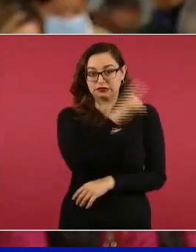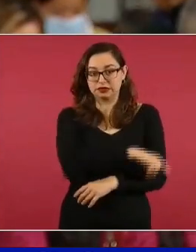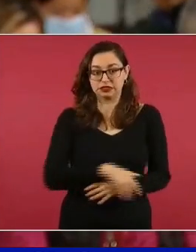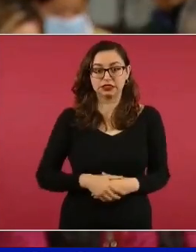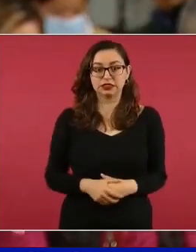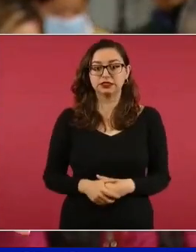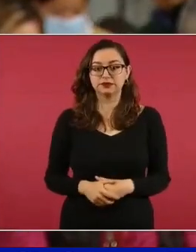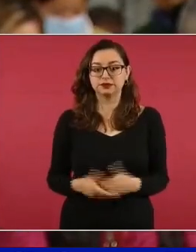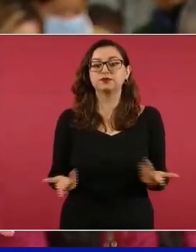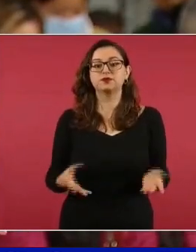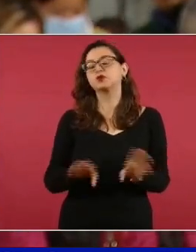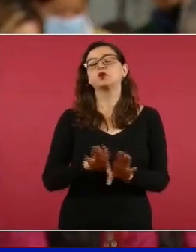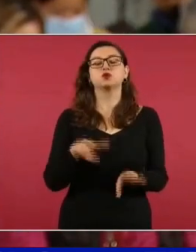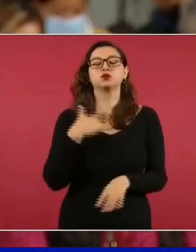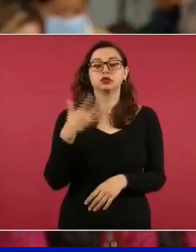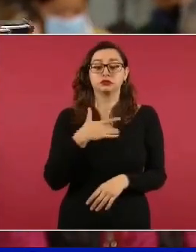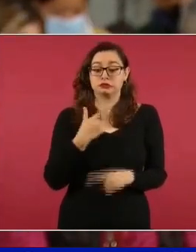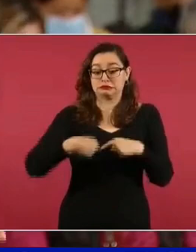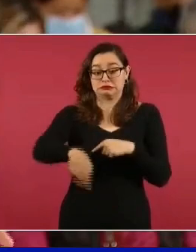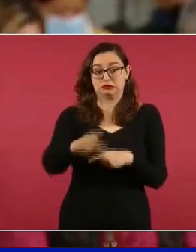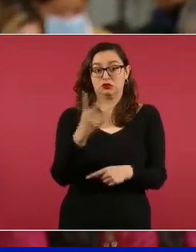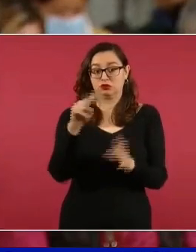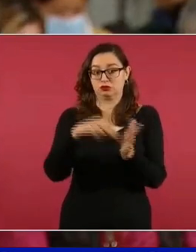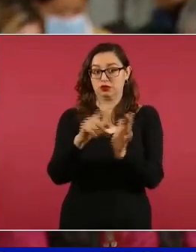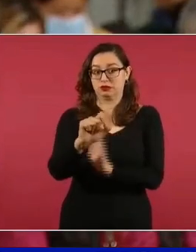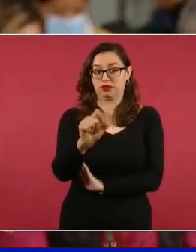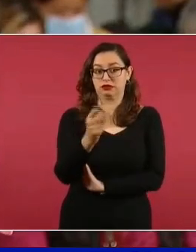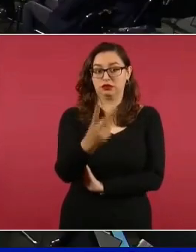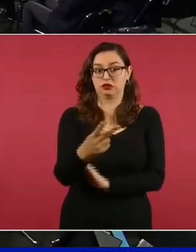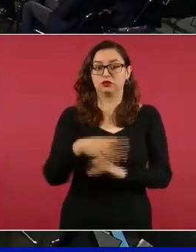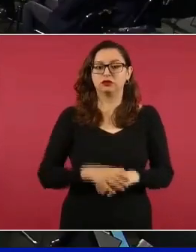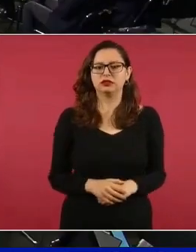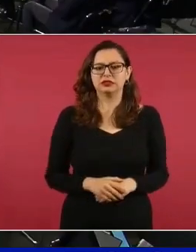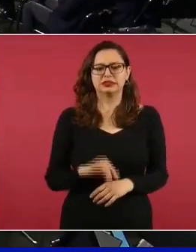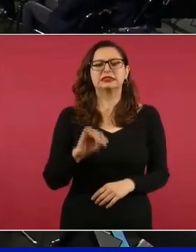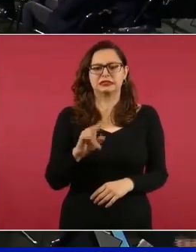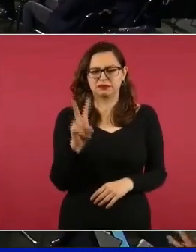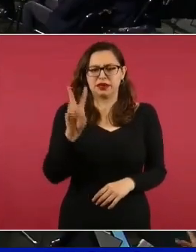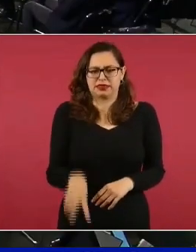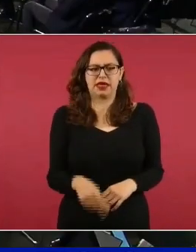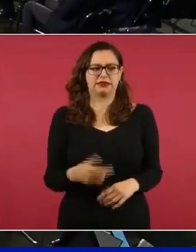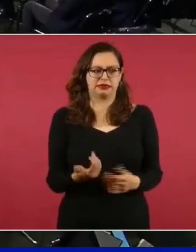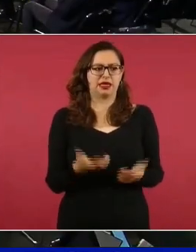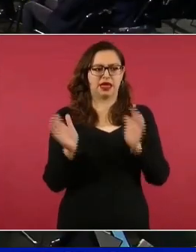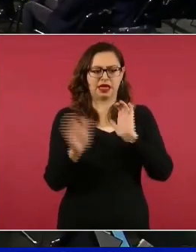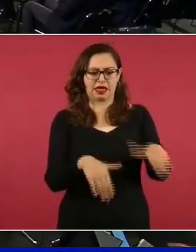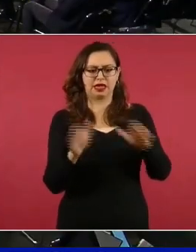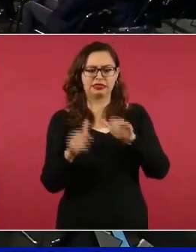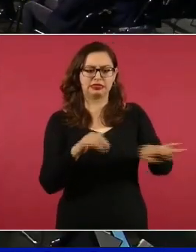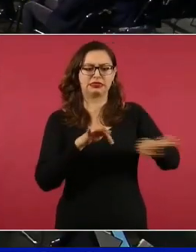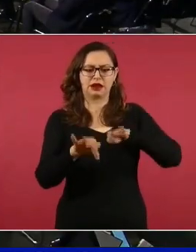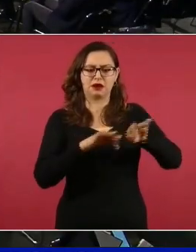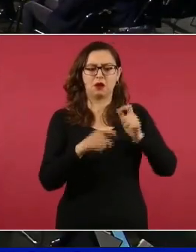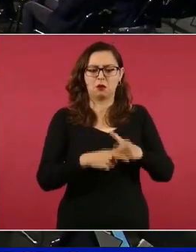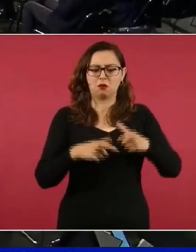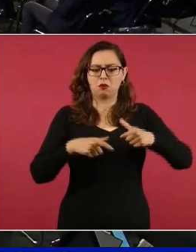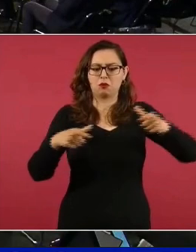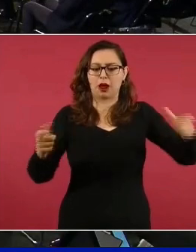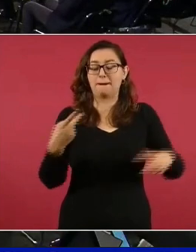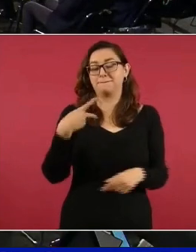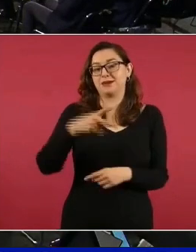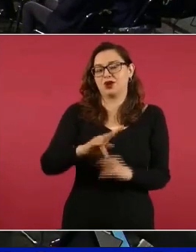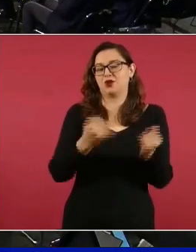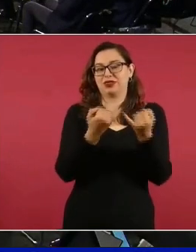¿no? Incluso en este mismo momento. Son datos buenos de empleo, exacto, pero también se dice que es empleo independiente,